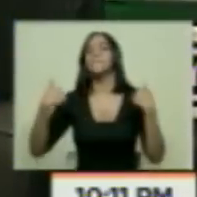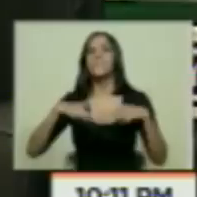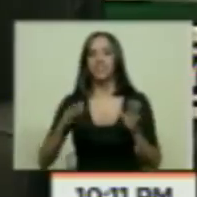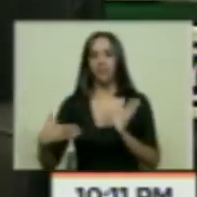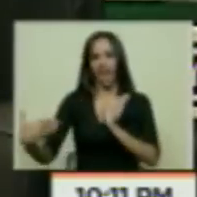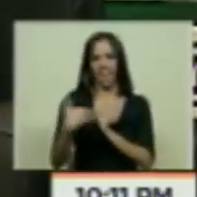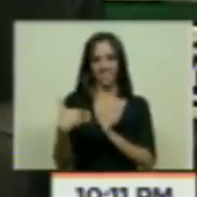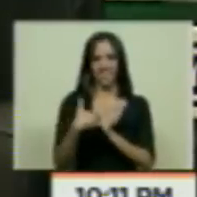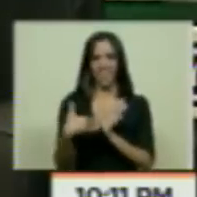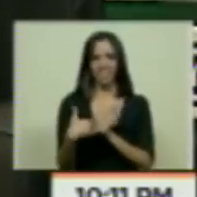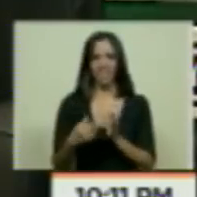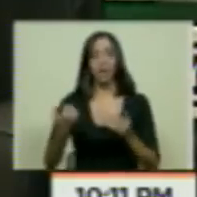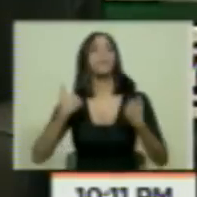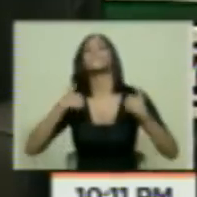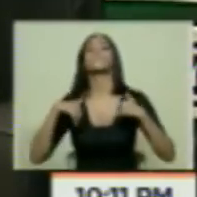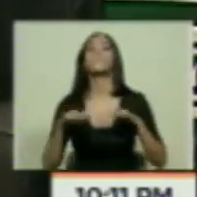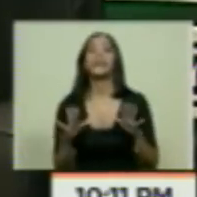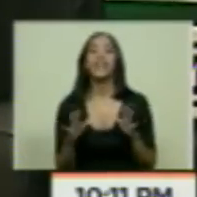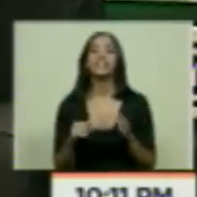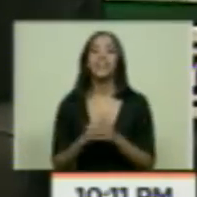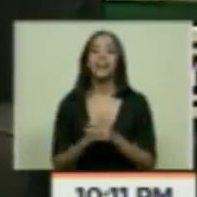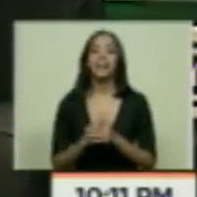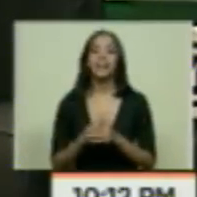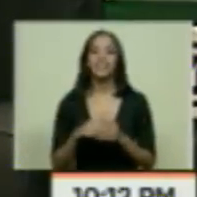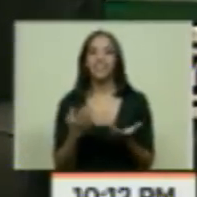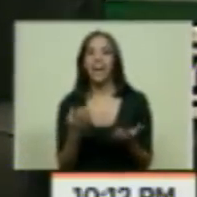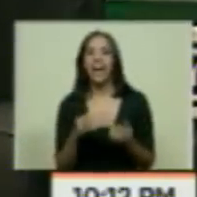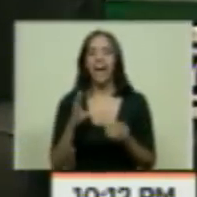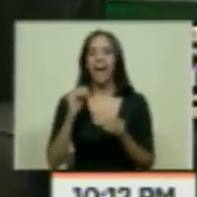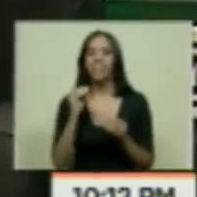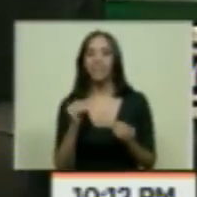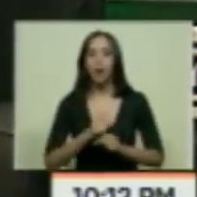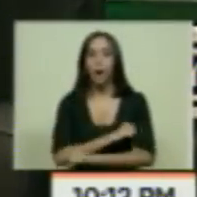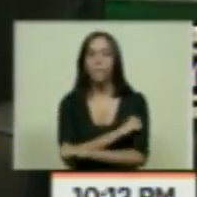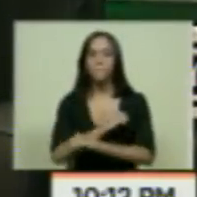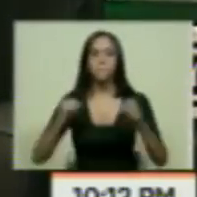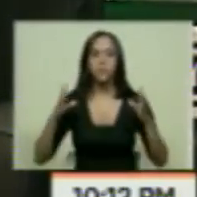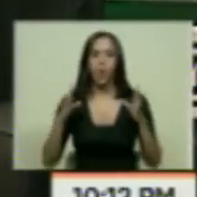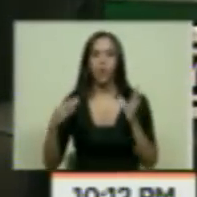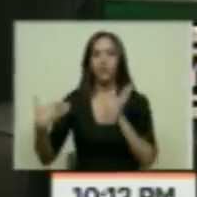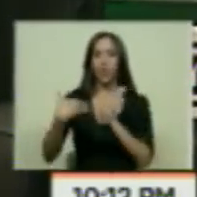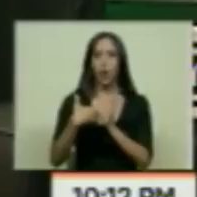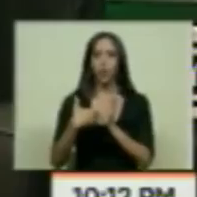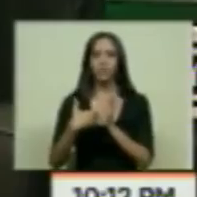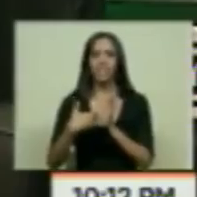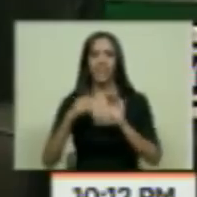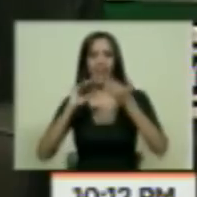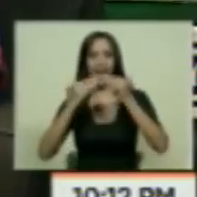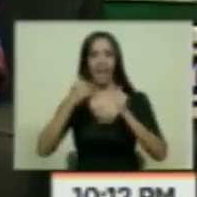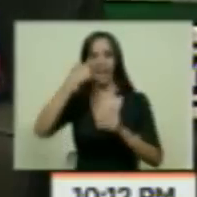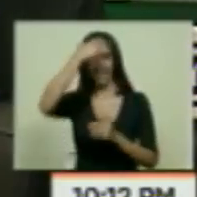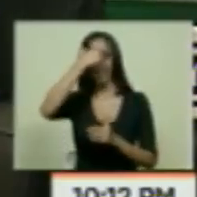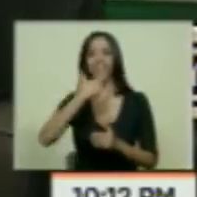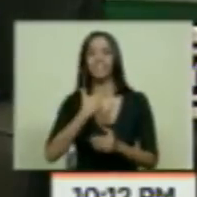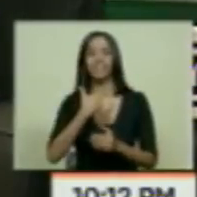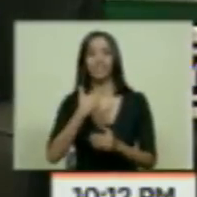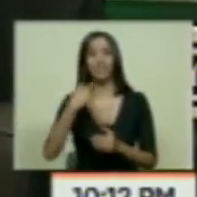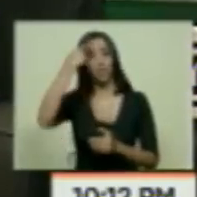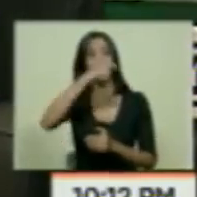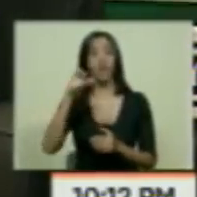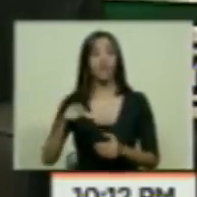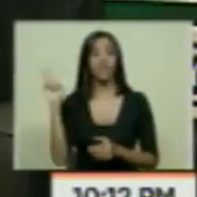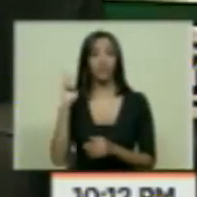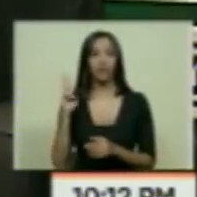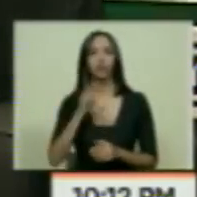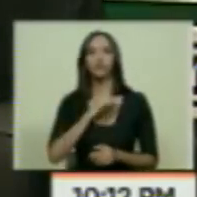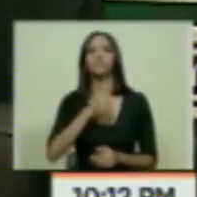una serie de bueno, de artefactos explosivos en contra de la dignidad del pueblo venezolano, nosotros resistimos porque